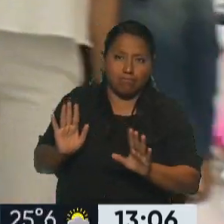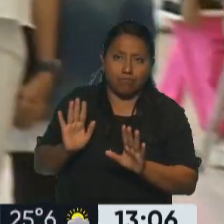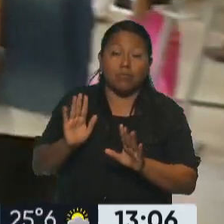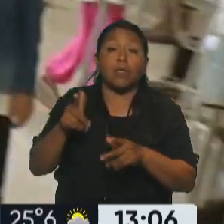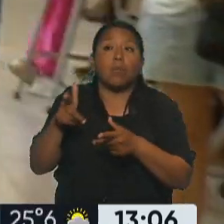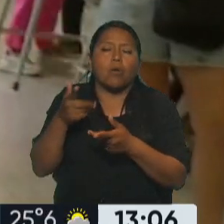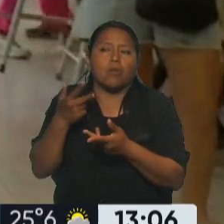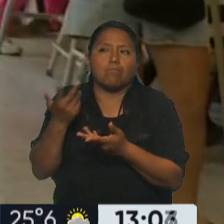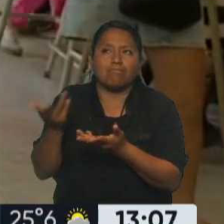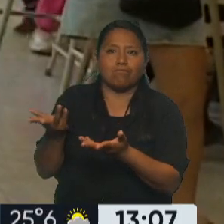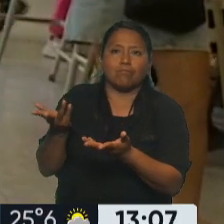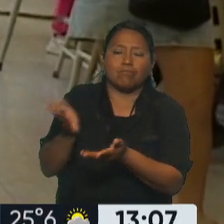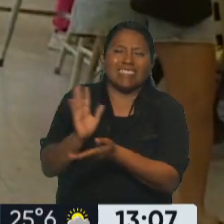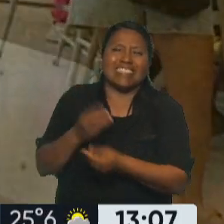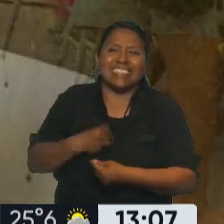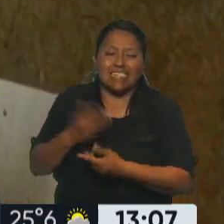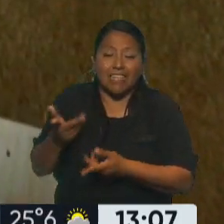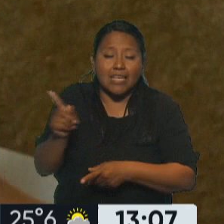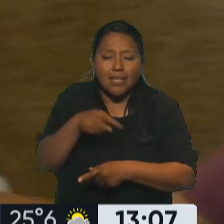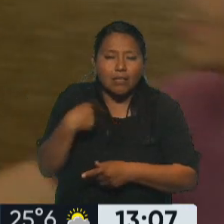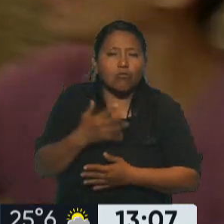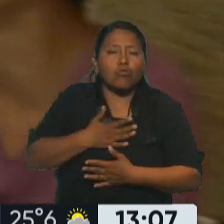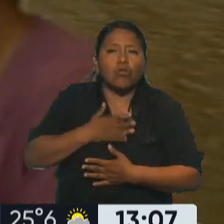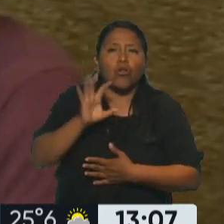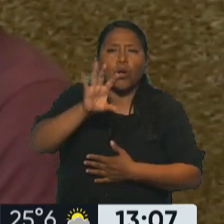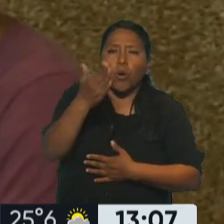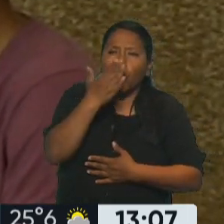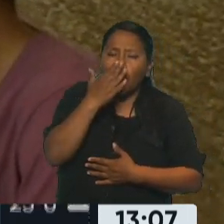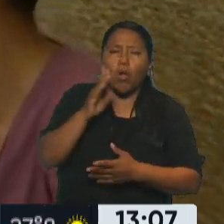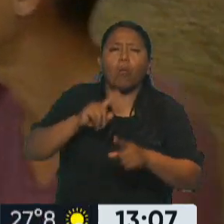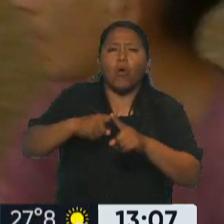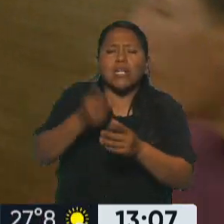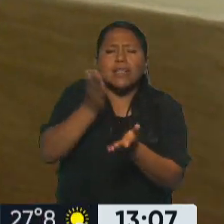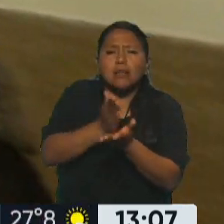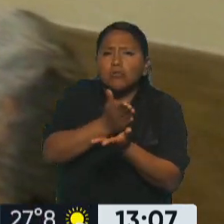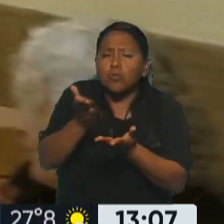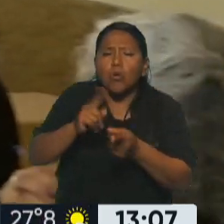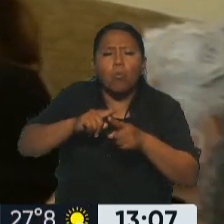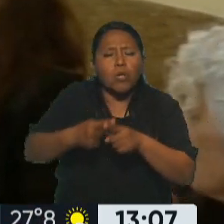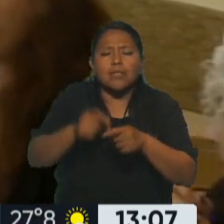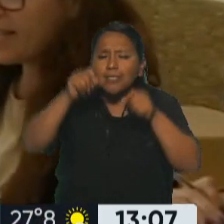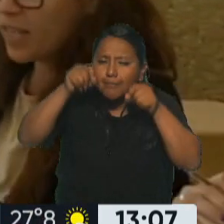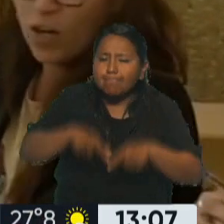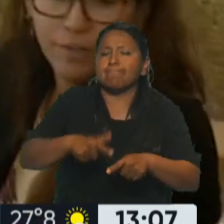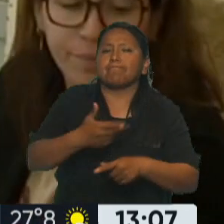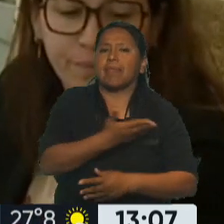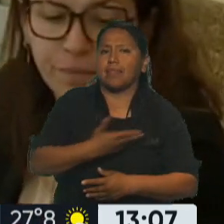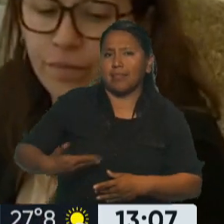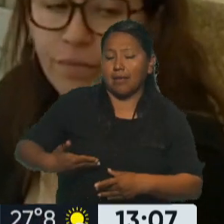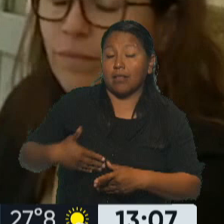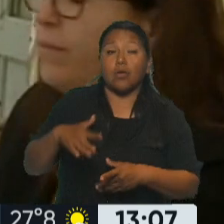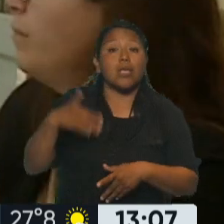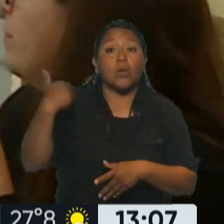que expresan. Y en Córdoba siempre la política de derechos humanos es una política de Estado. Y me parece que Argentina dio un